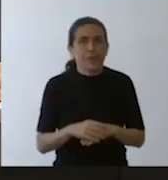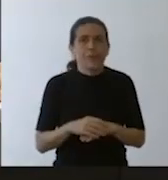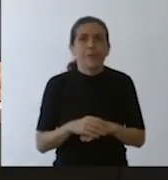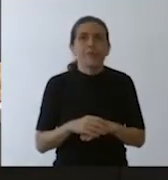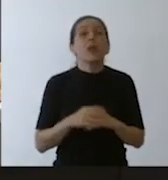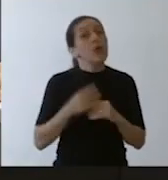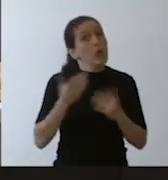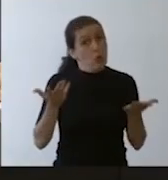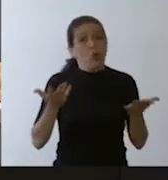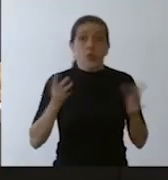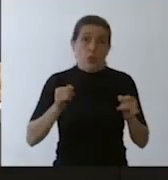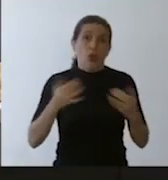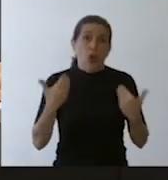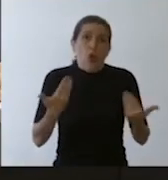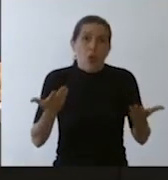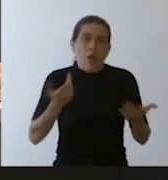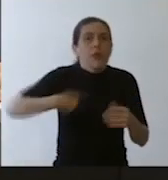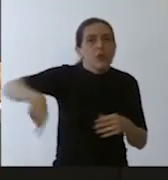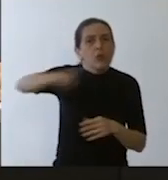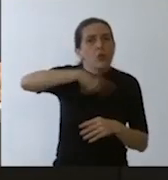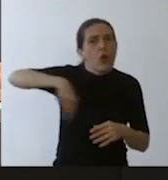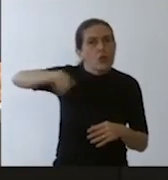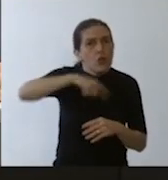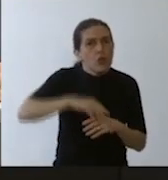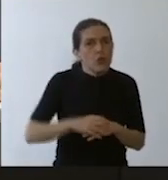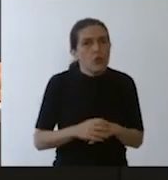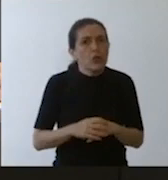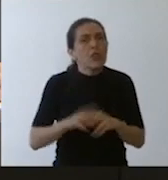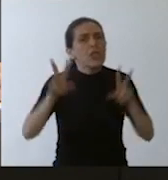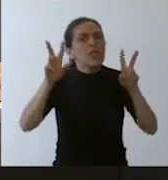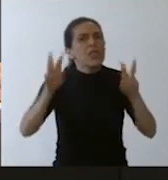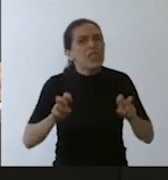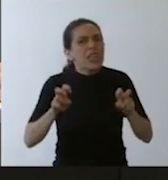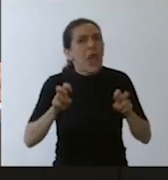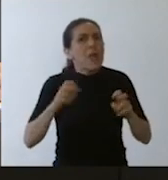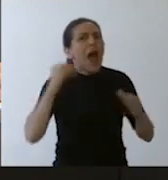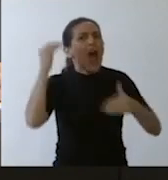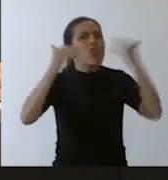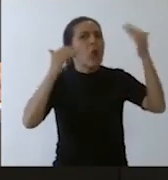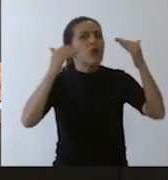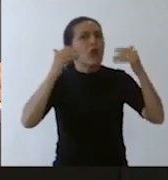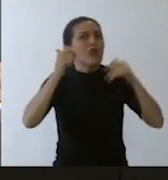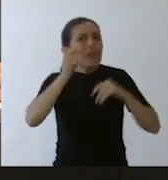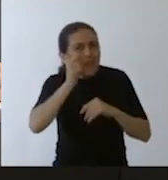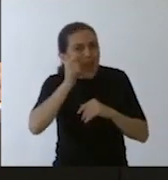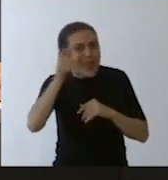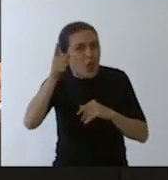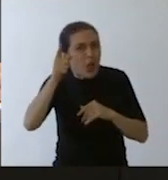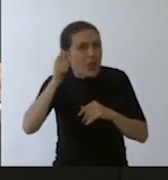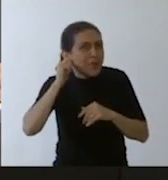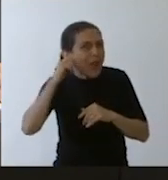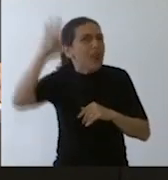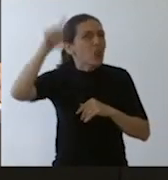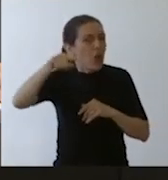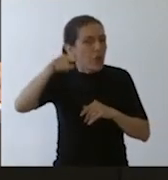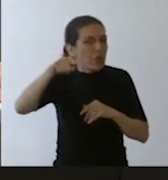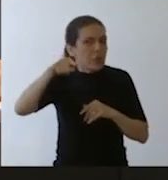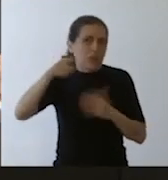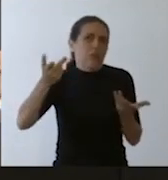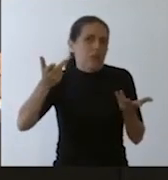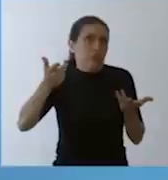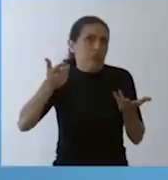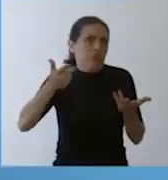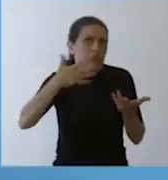sí, nosotros obviamente con el tema de los adultos mayores, obviamente también es cierto que no todos los